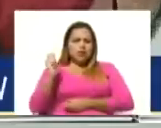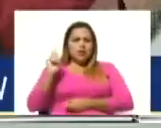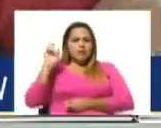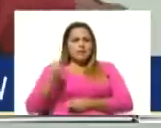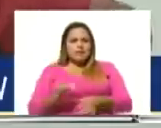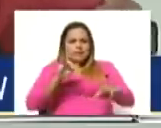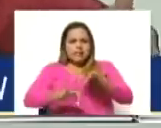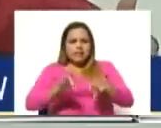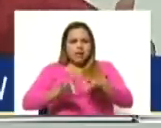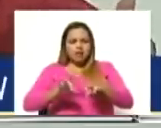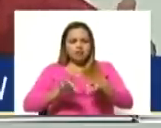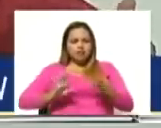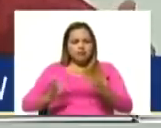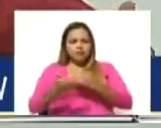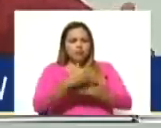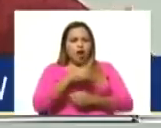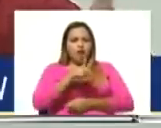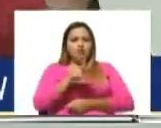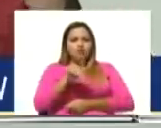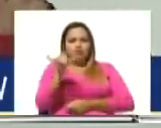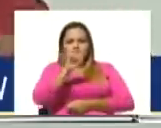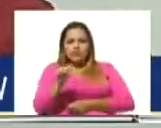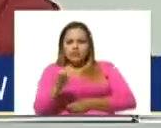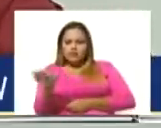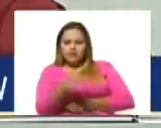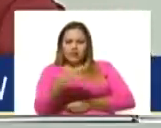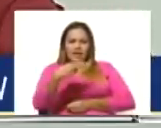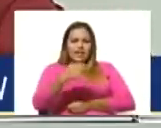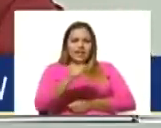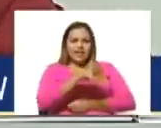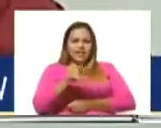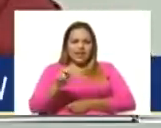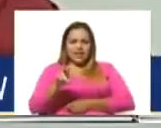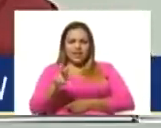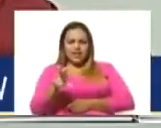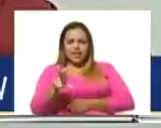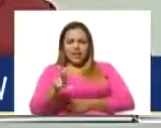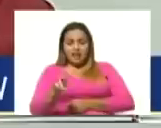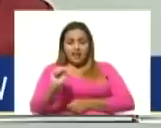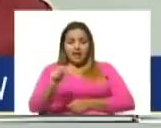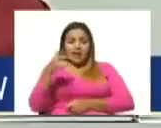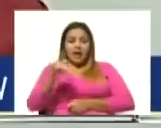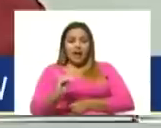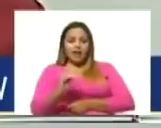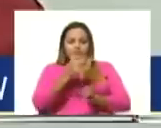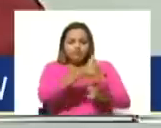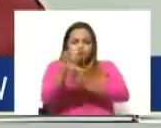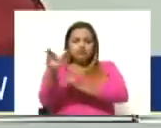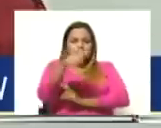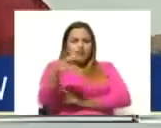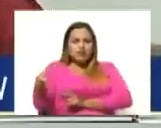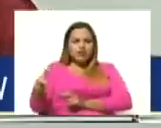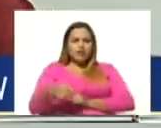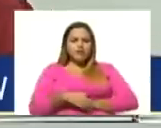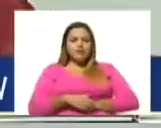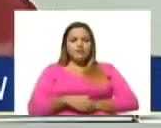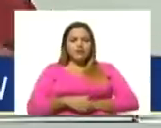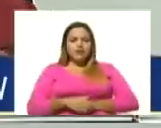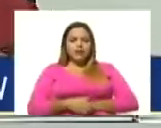secretario privado de Luis Herrera cuando la masacre de Cantaura. Toda una joya. ¿Y